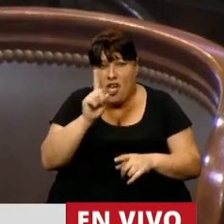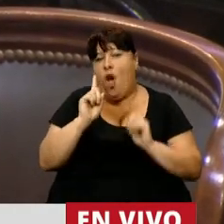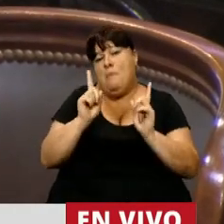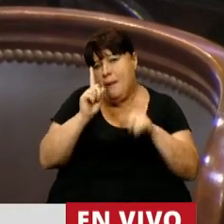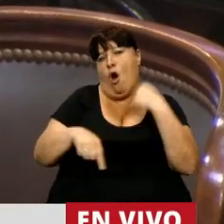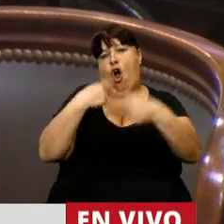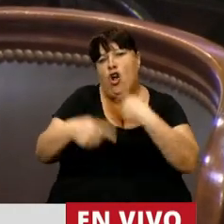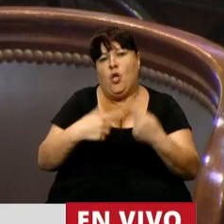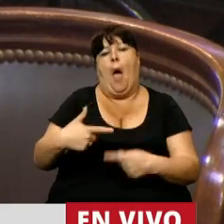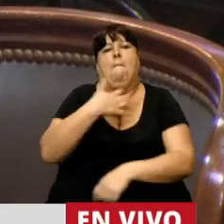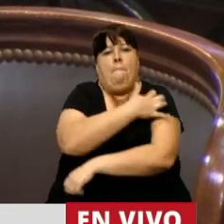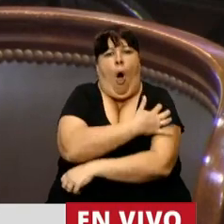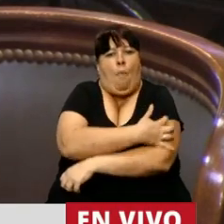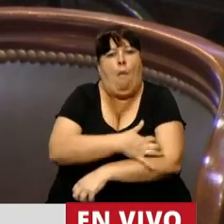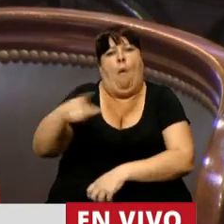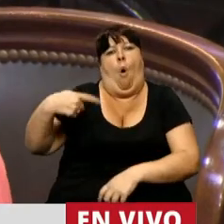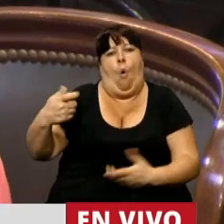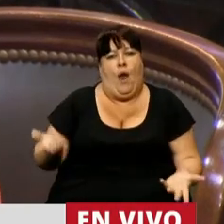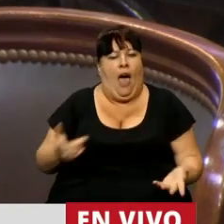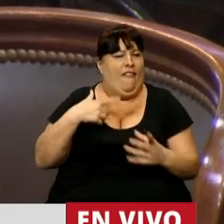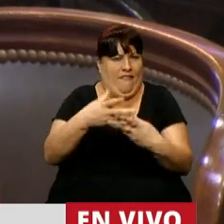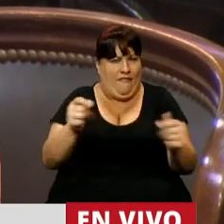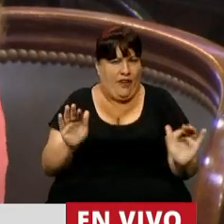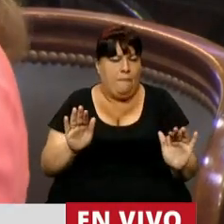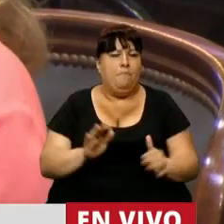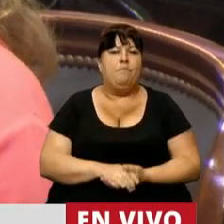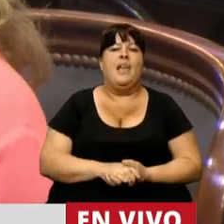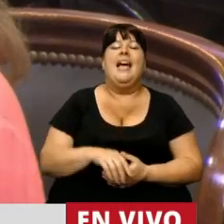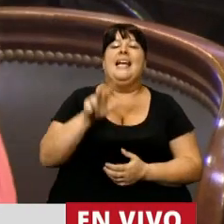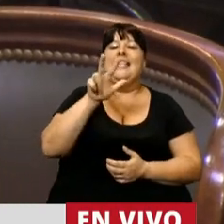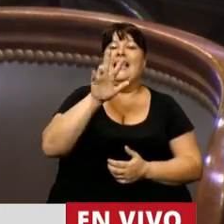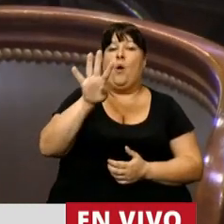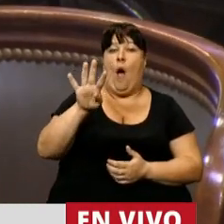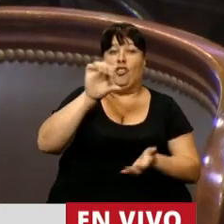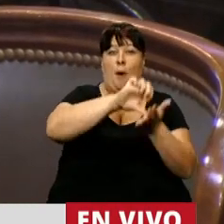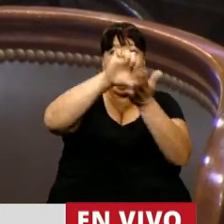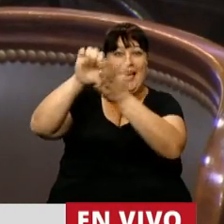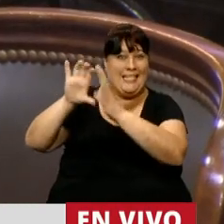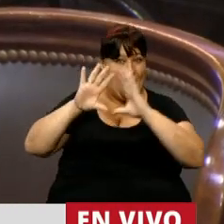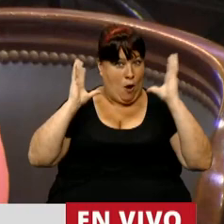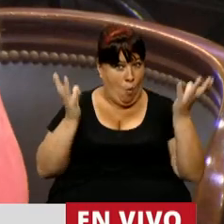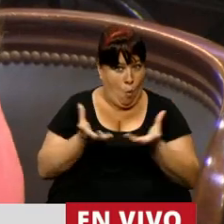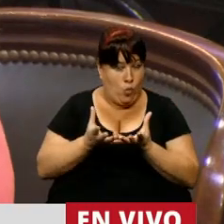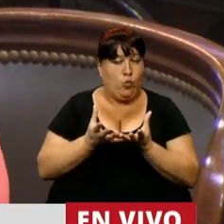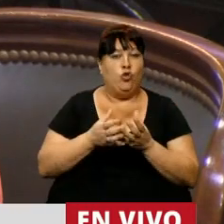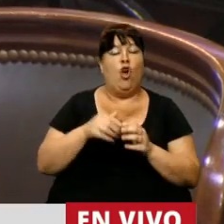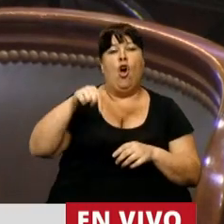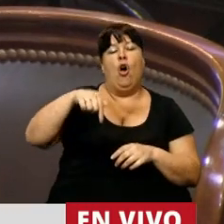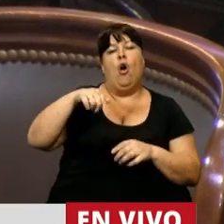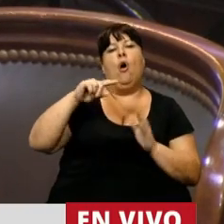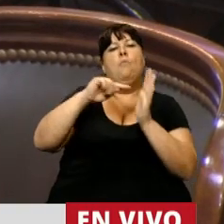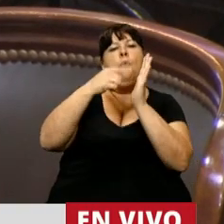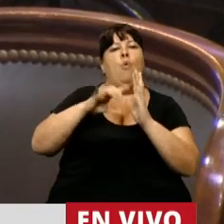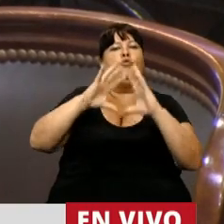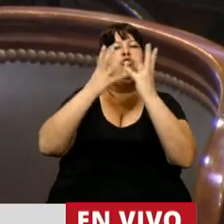seguiremos empobreciendo a los jubilados. Y con esto termino. De los 34 países del mundo que están en el